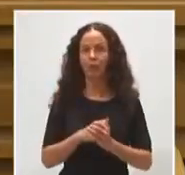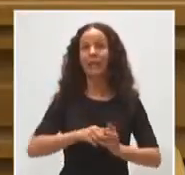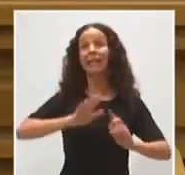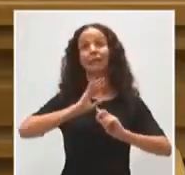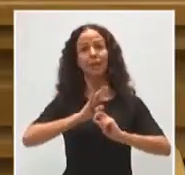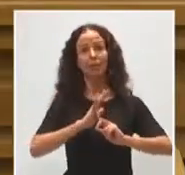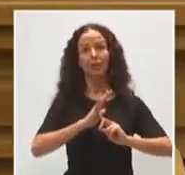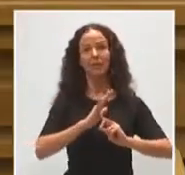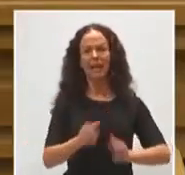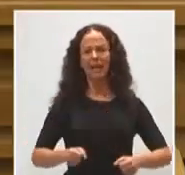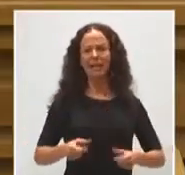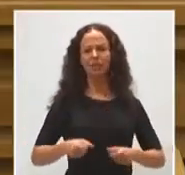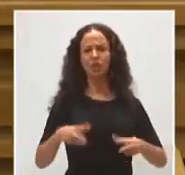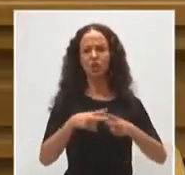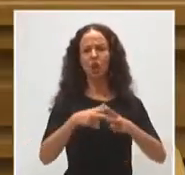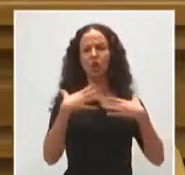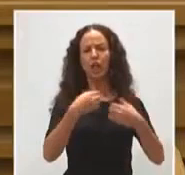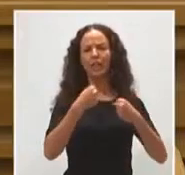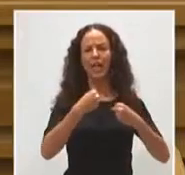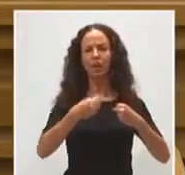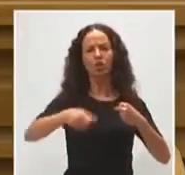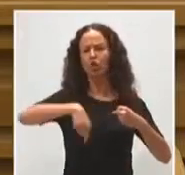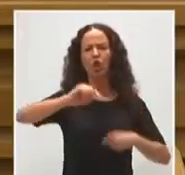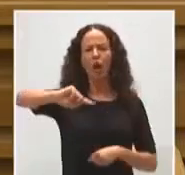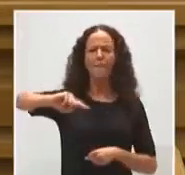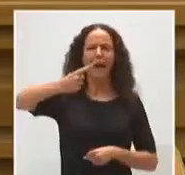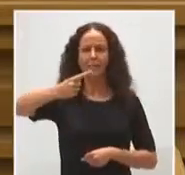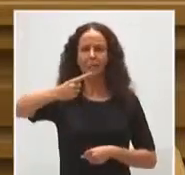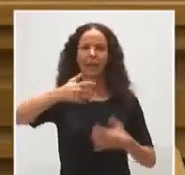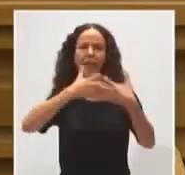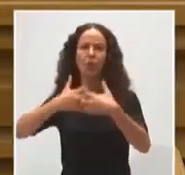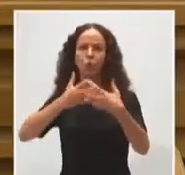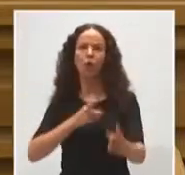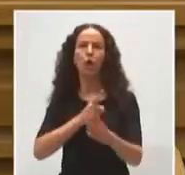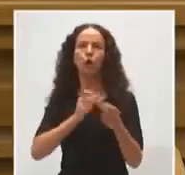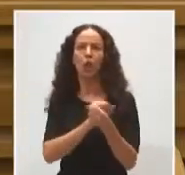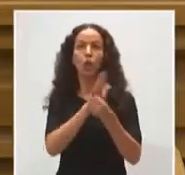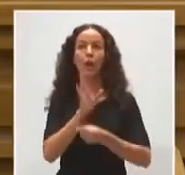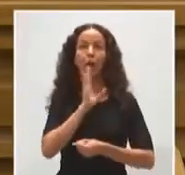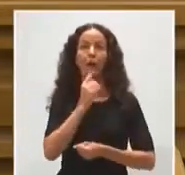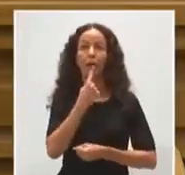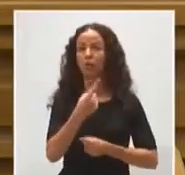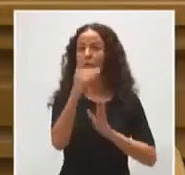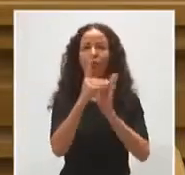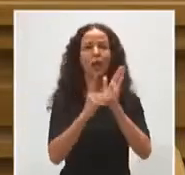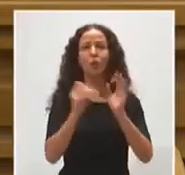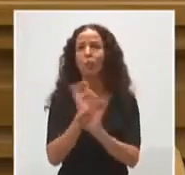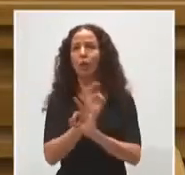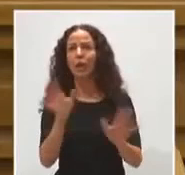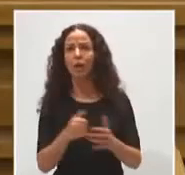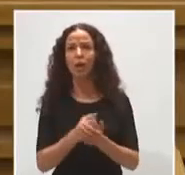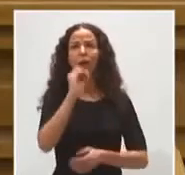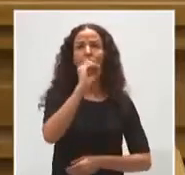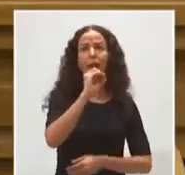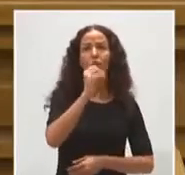es la que mayor gasto sociosanitario ha planteado para luchar contra el cob y lo ha dicho antes con un dato muy claro el